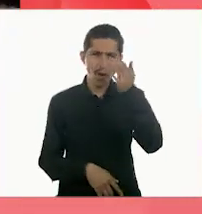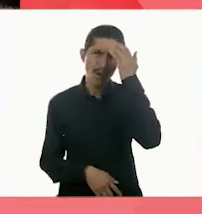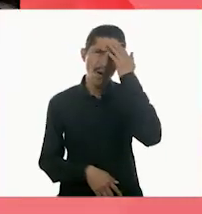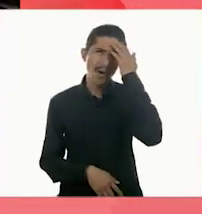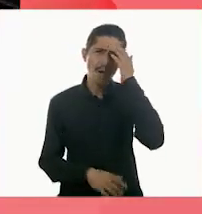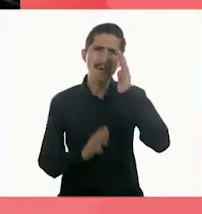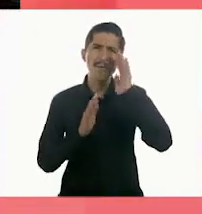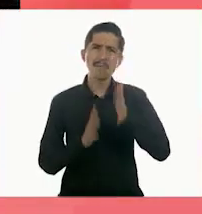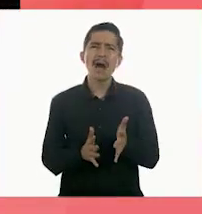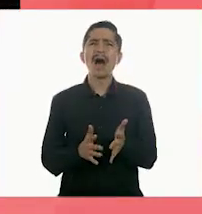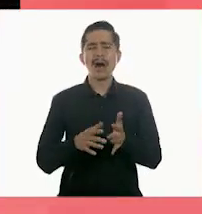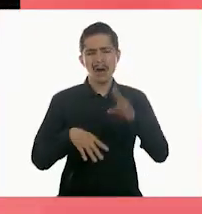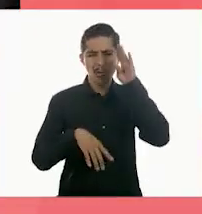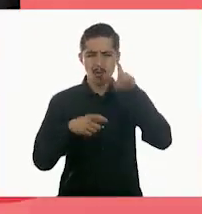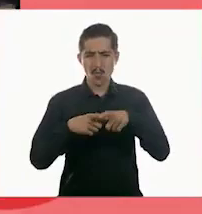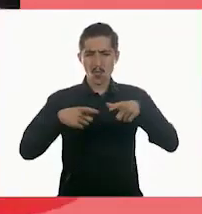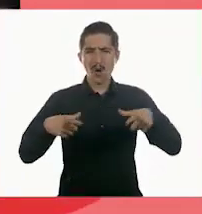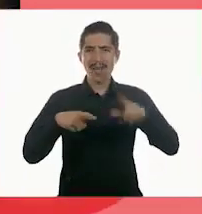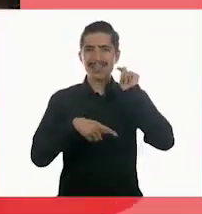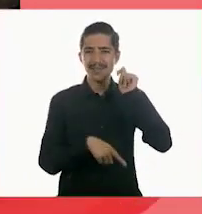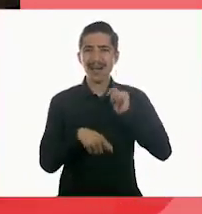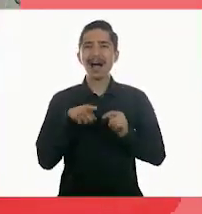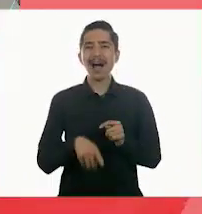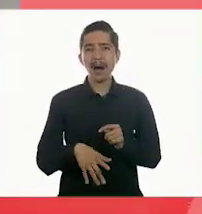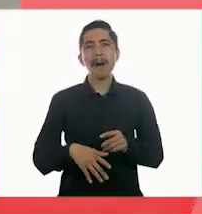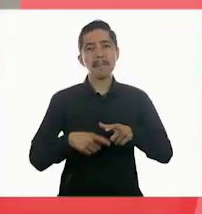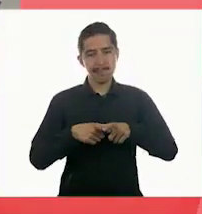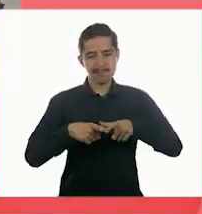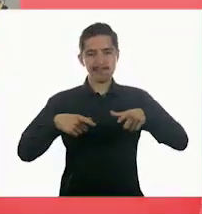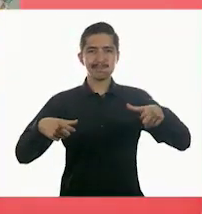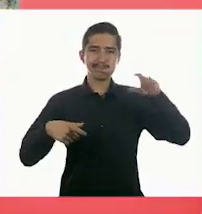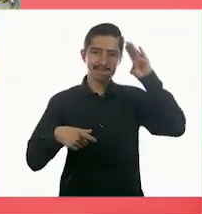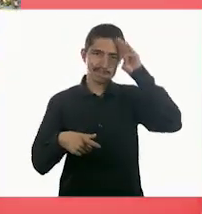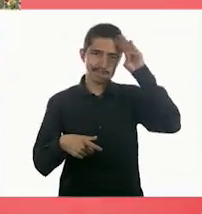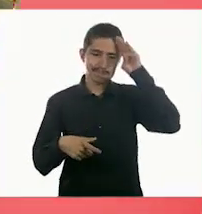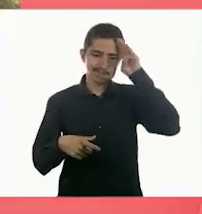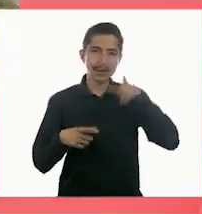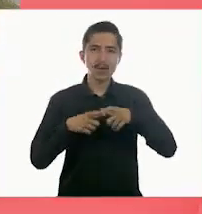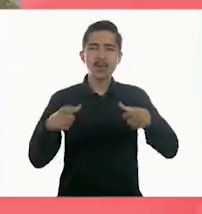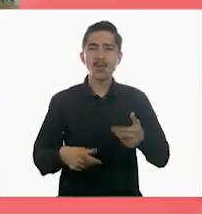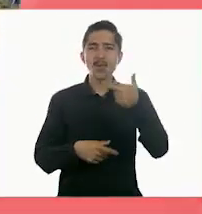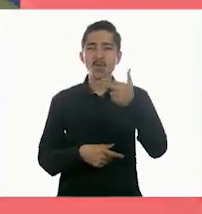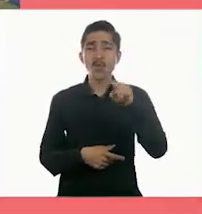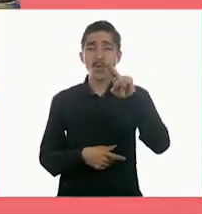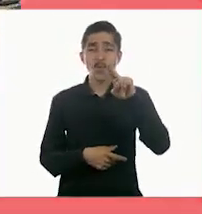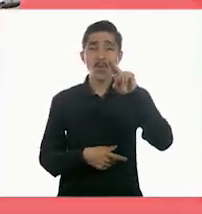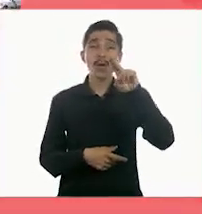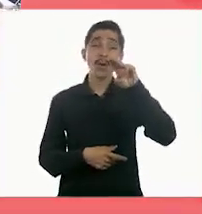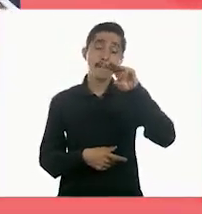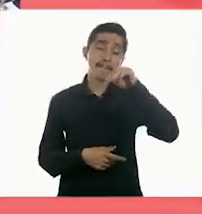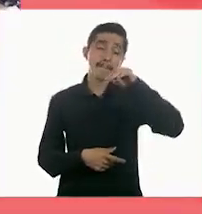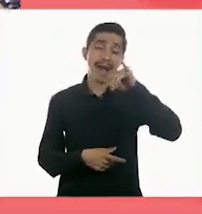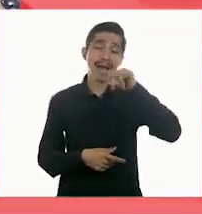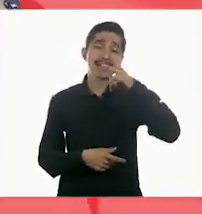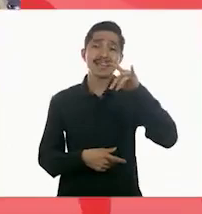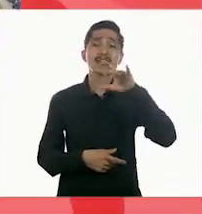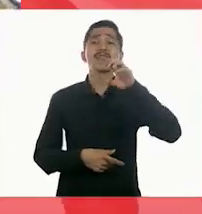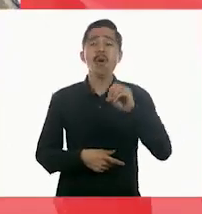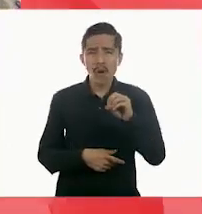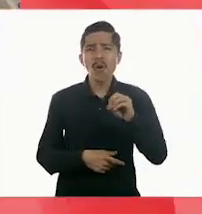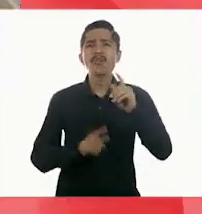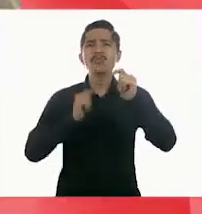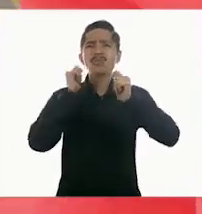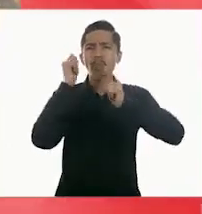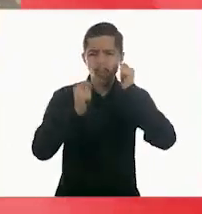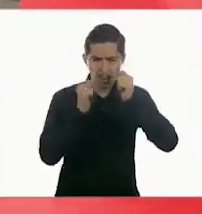Conocido como el gigante de Tabasco por su gran extensión territorial, Huimanguillo destaca por su oferta